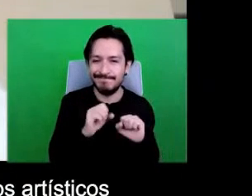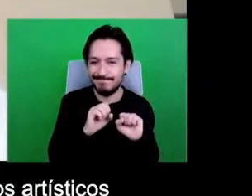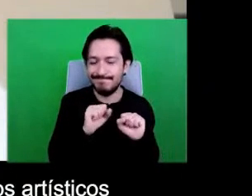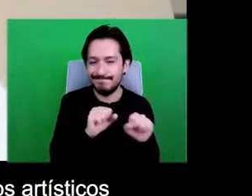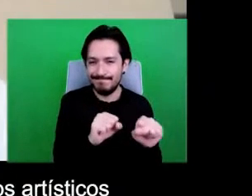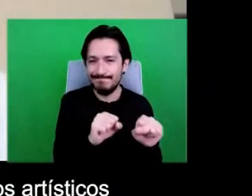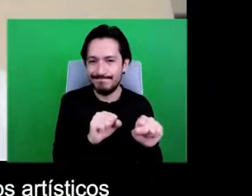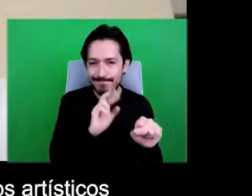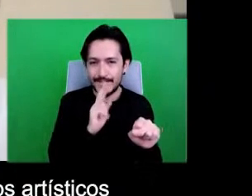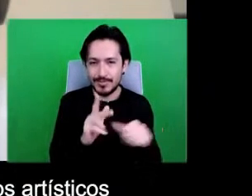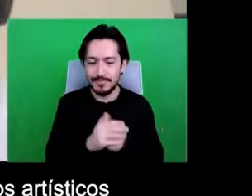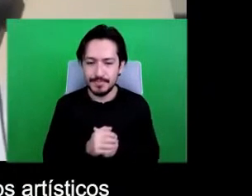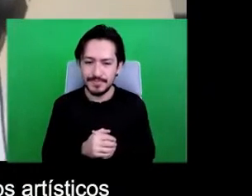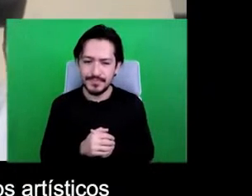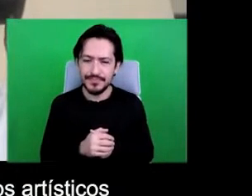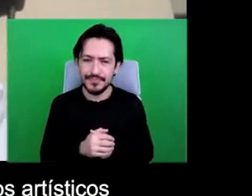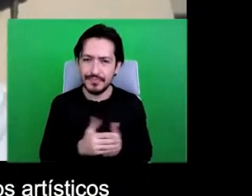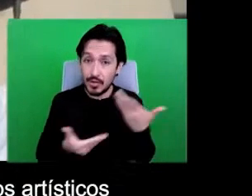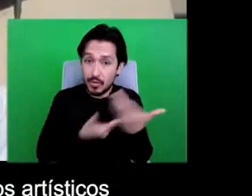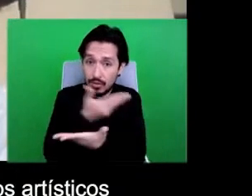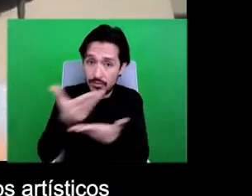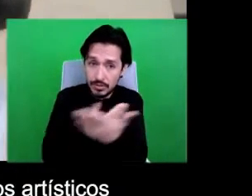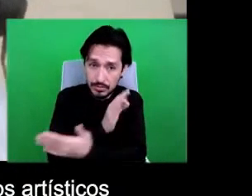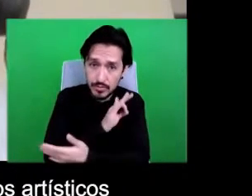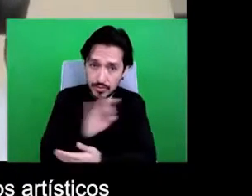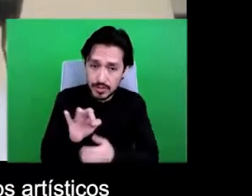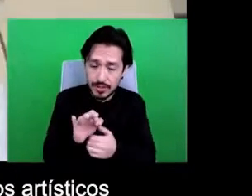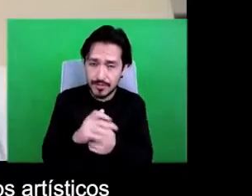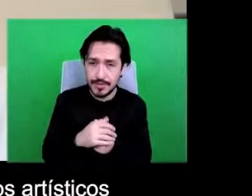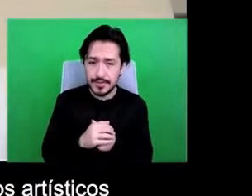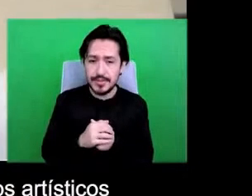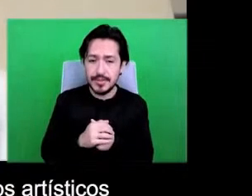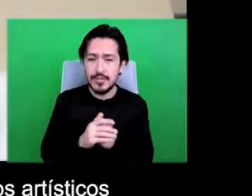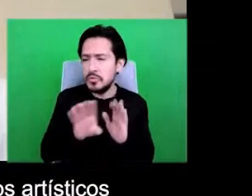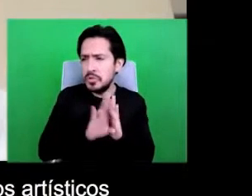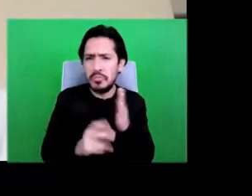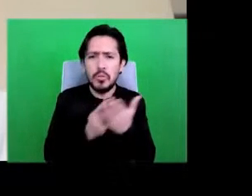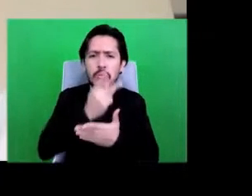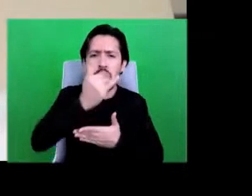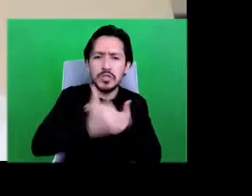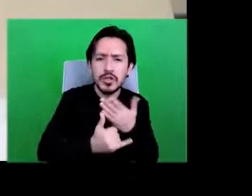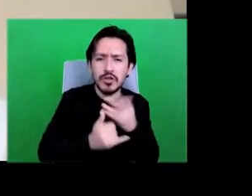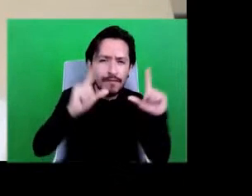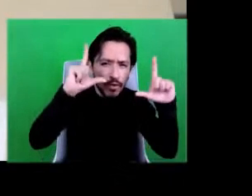y colaborar para hacer mis proyectos artísticos, ya sea fotográfico o pintura,